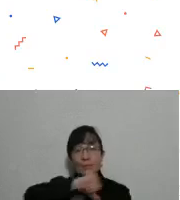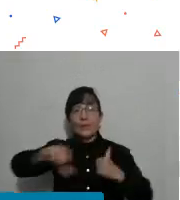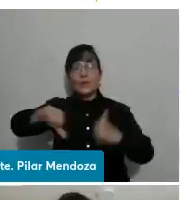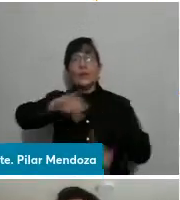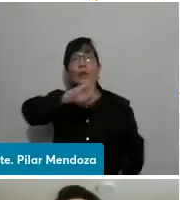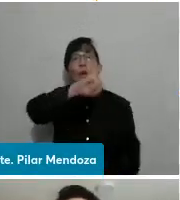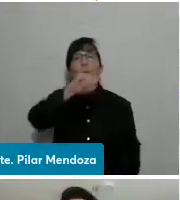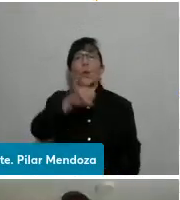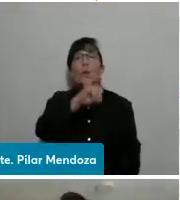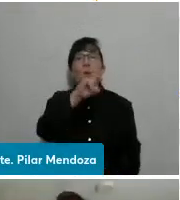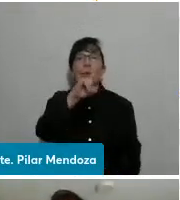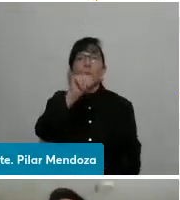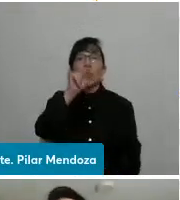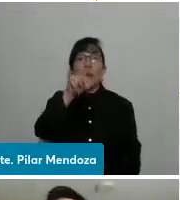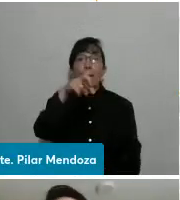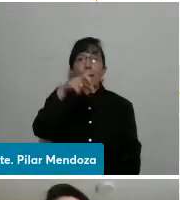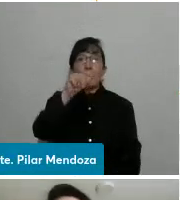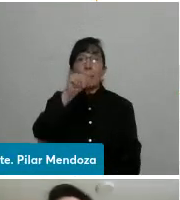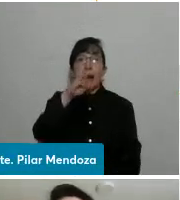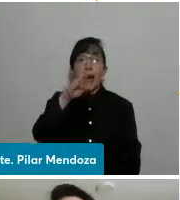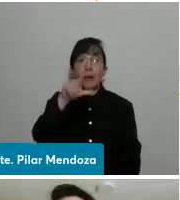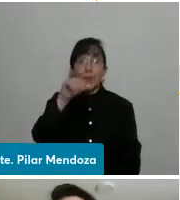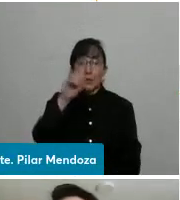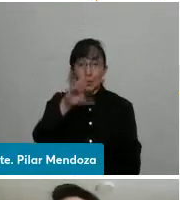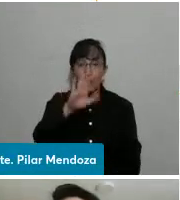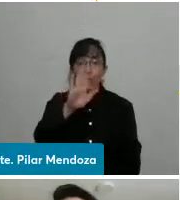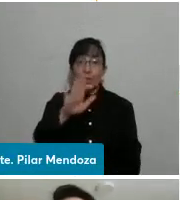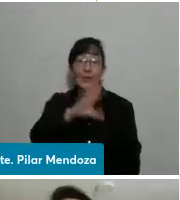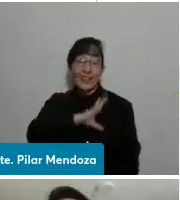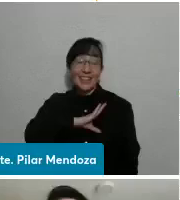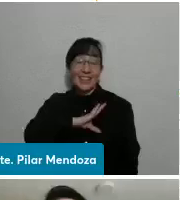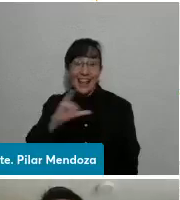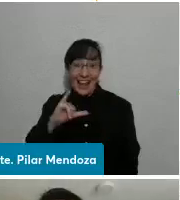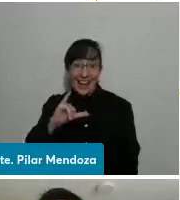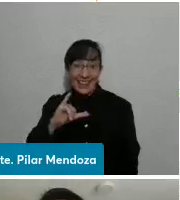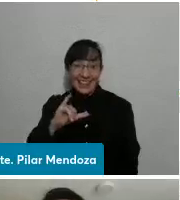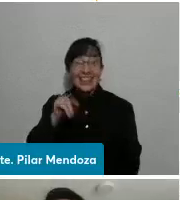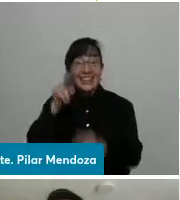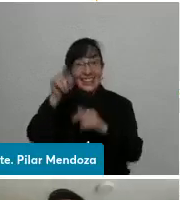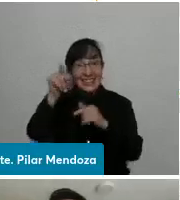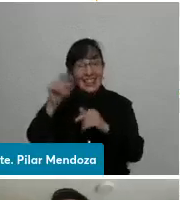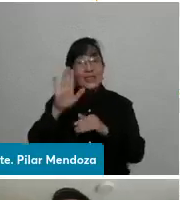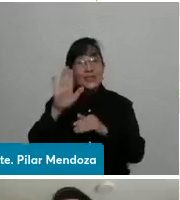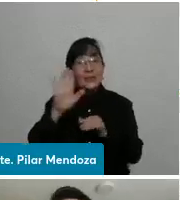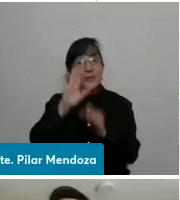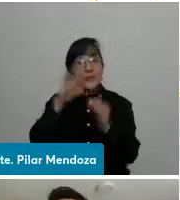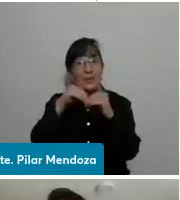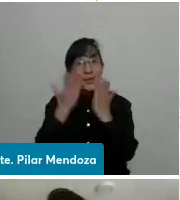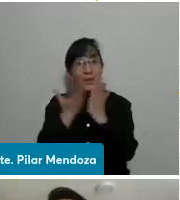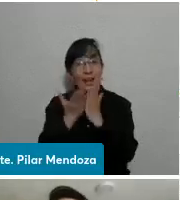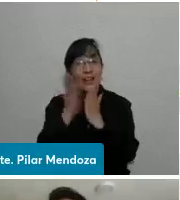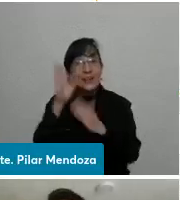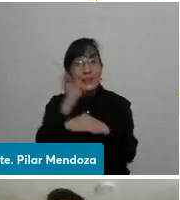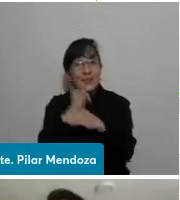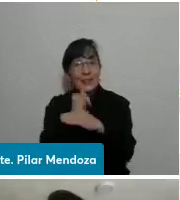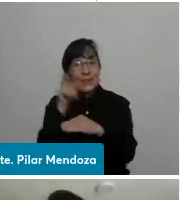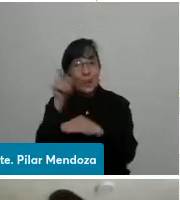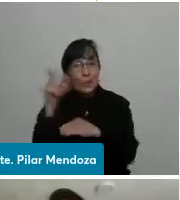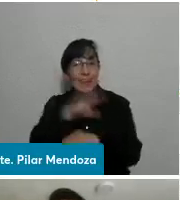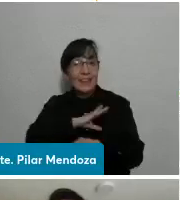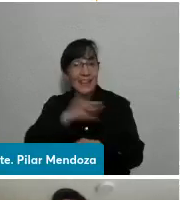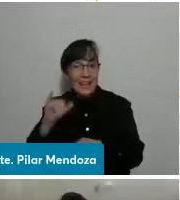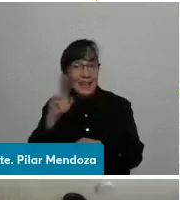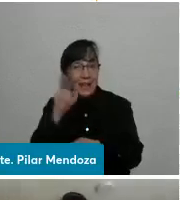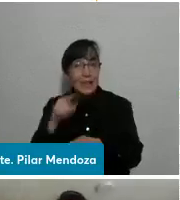Pablo Rodríguez, quien nos acompaña hoy desde Cali, Valle del Cauca. El profesor Juan Pablo nos va a contar un poquito sobre